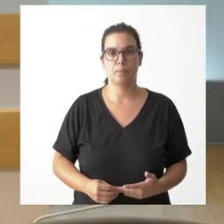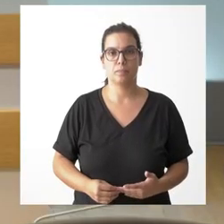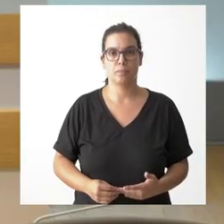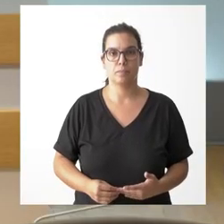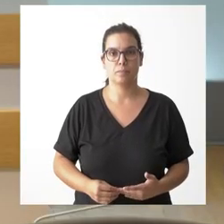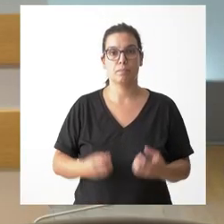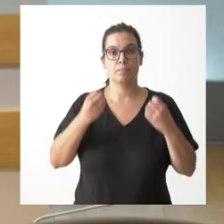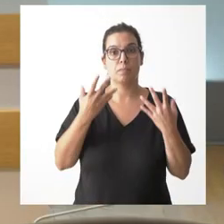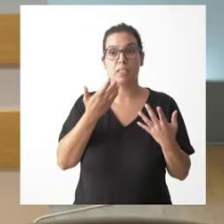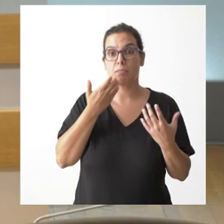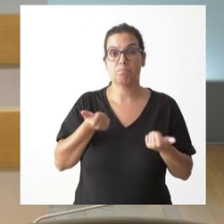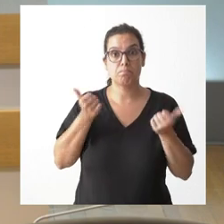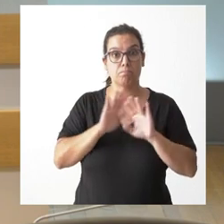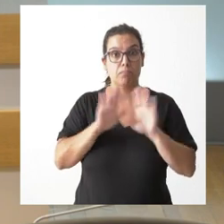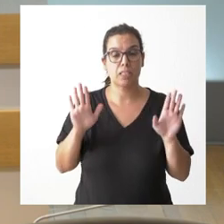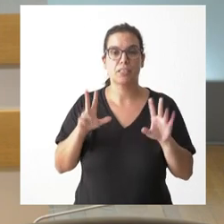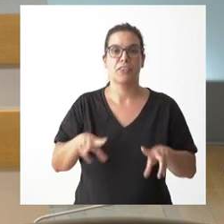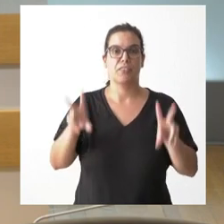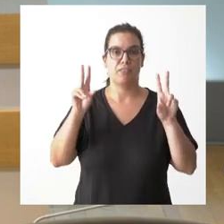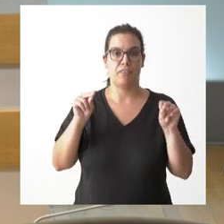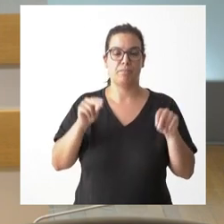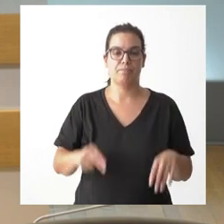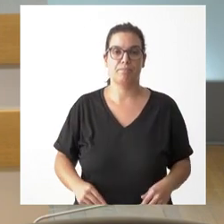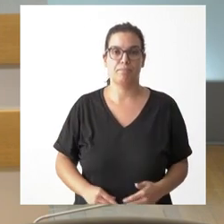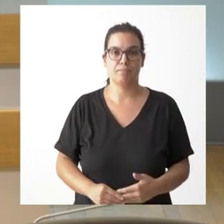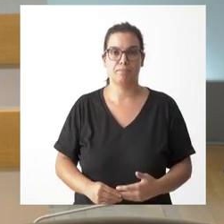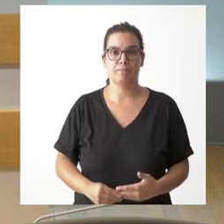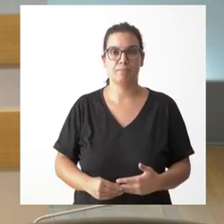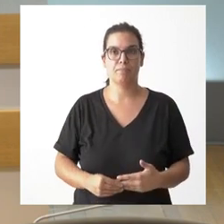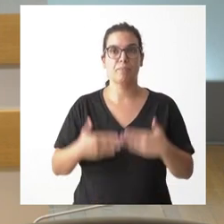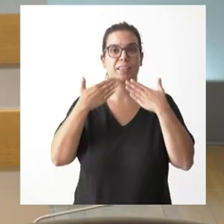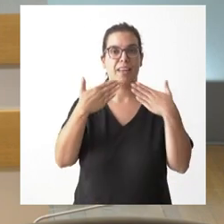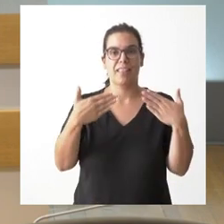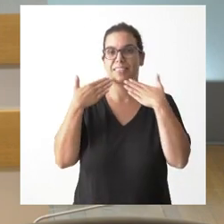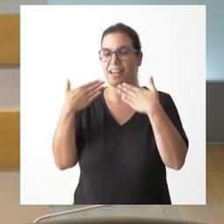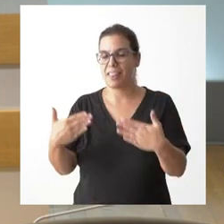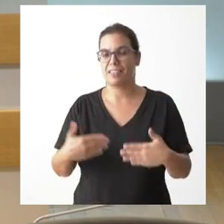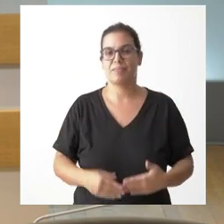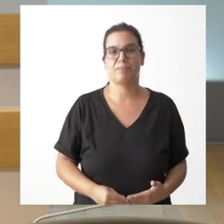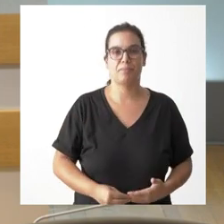Muy bien, pues si no hay más preguntas, terminamos aquí la rueda de prensa. Gracias a todos. Muchas gracias.